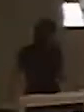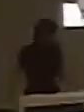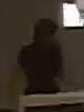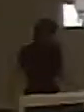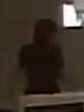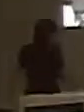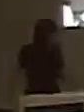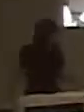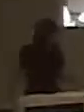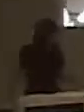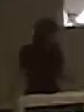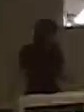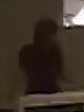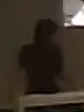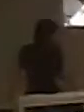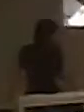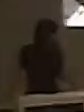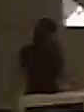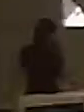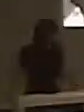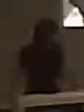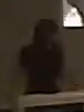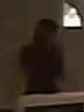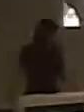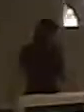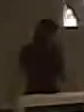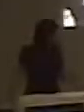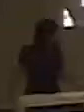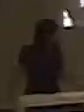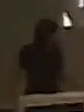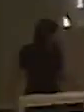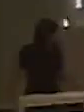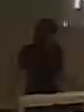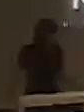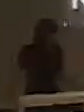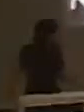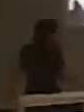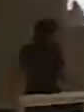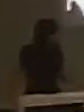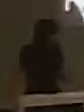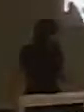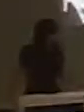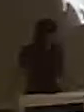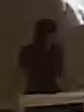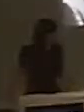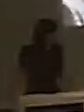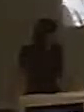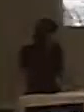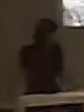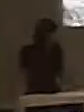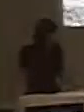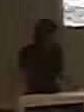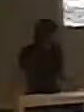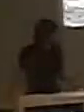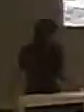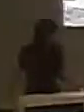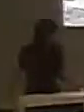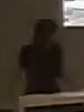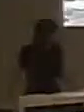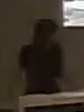gipuzkoarren helburu bakarra, euren kirol mugak gainditzea izango da. Jendarteak ezarritako oztopoak ere salbatu beharrik izan